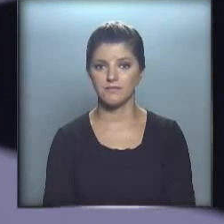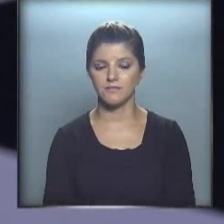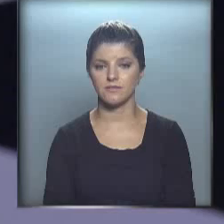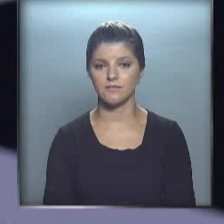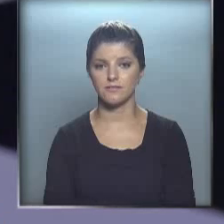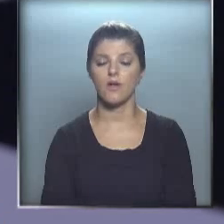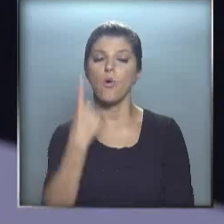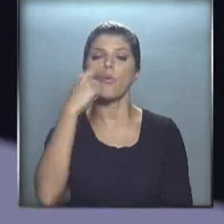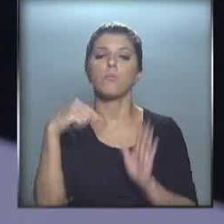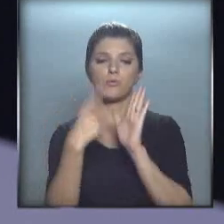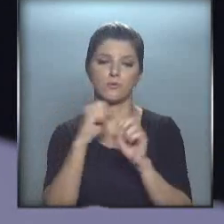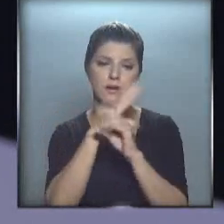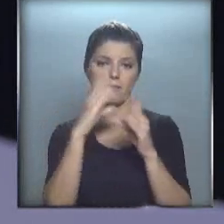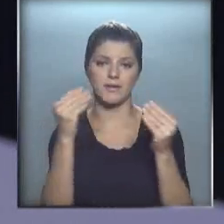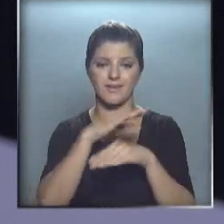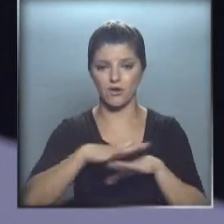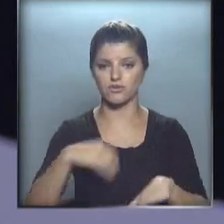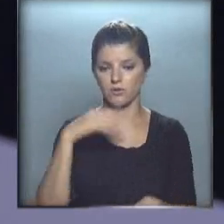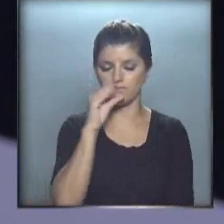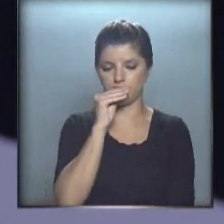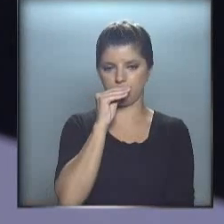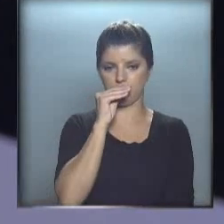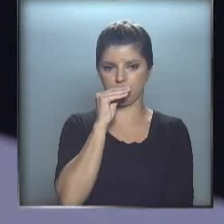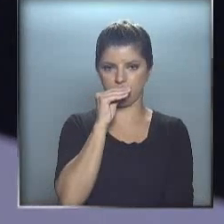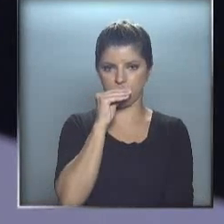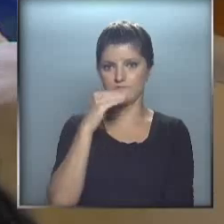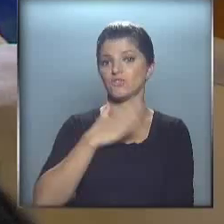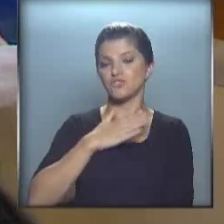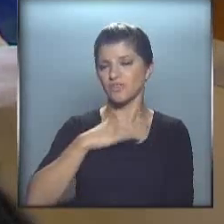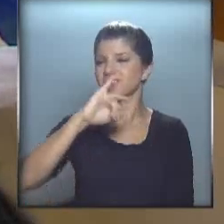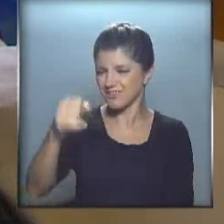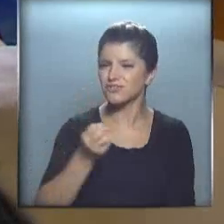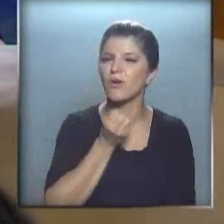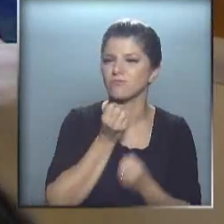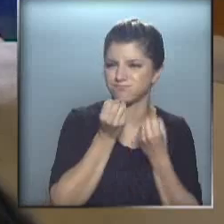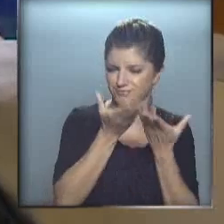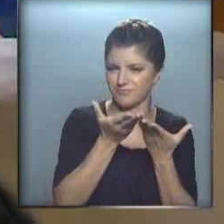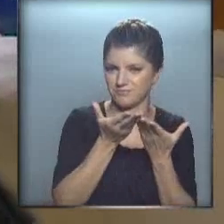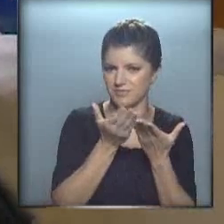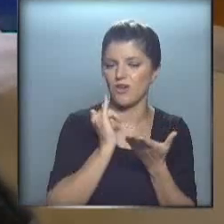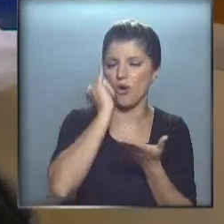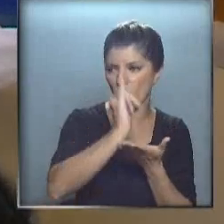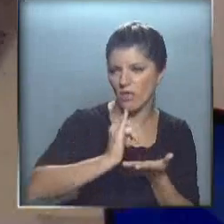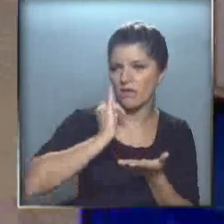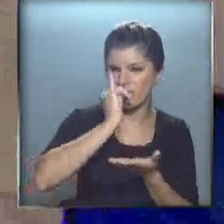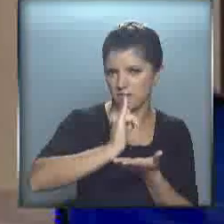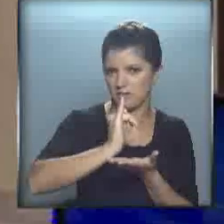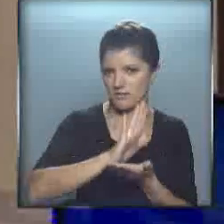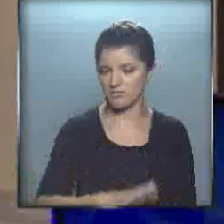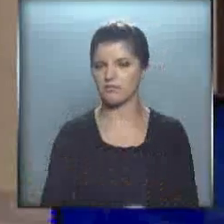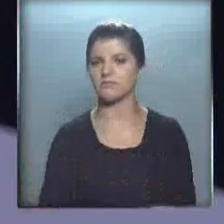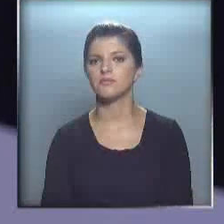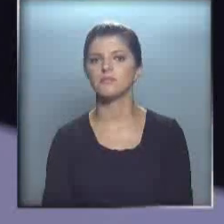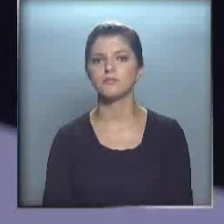Es que los chicos no hablan. ¿No? Claro, en mi caso no pasó. No se cuenta, se guarda y dice, no, a ver si todavía le digo no, a mi papá. Hay